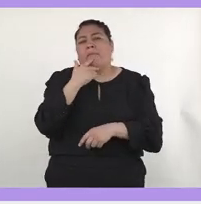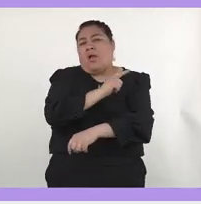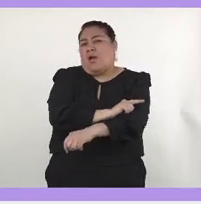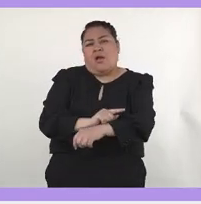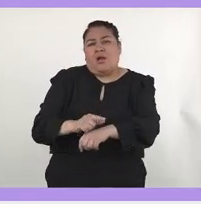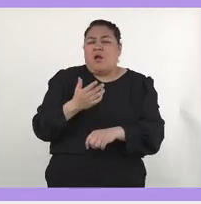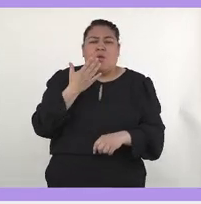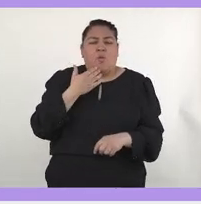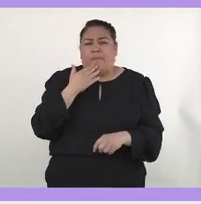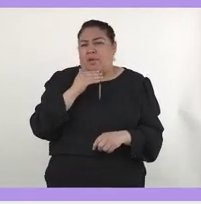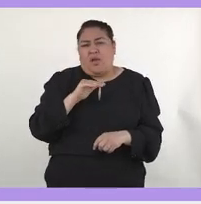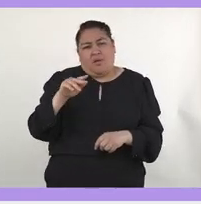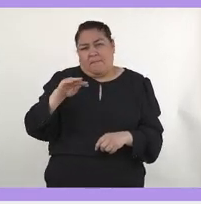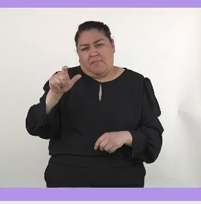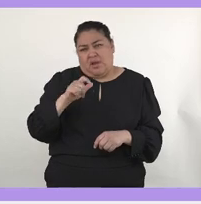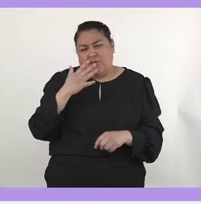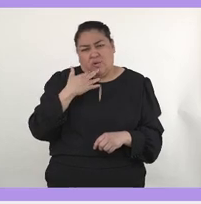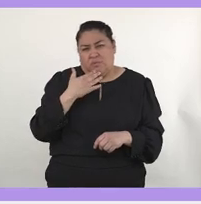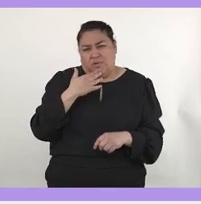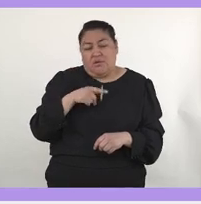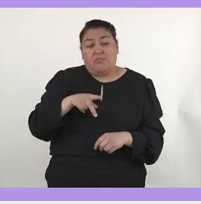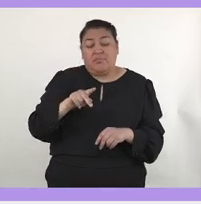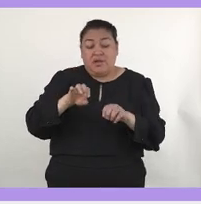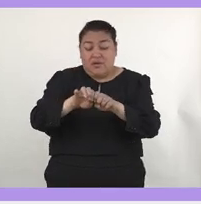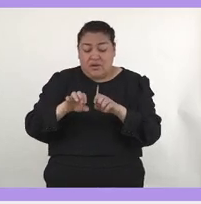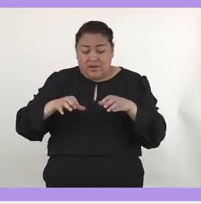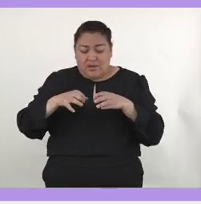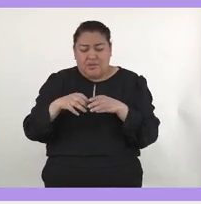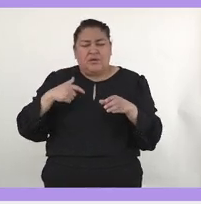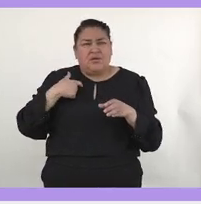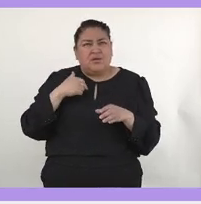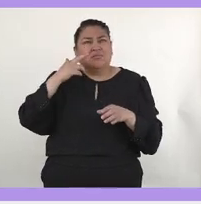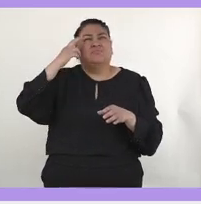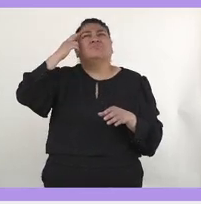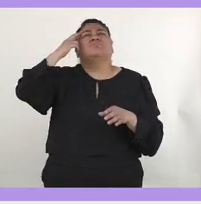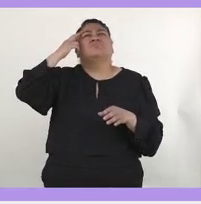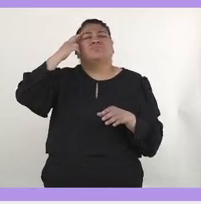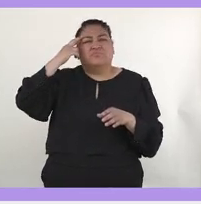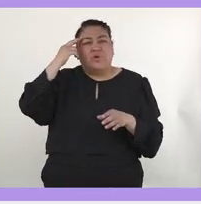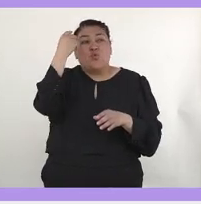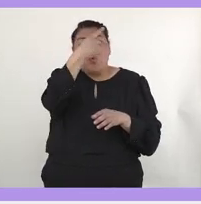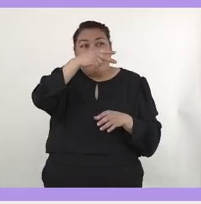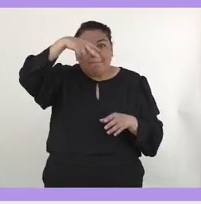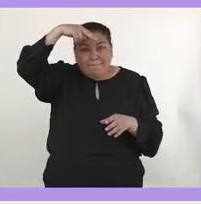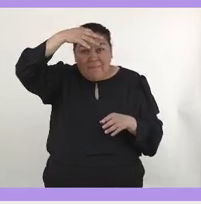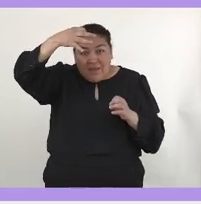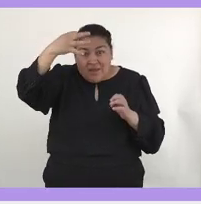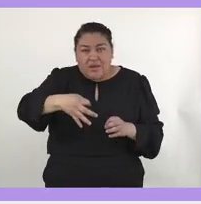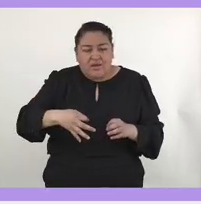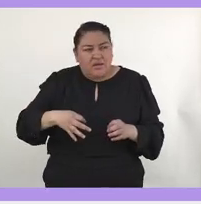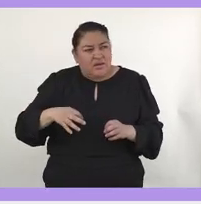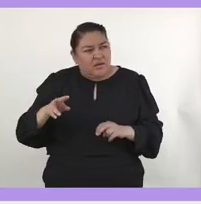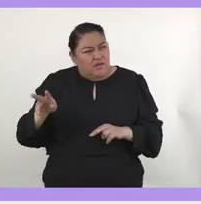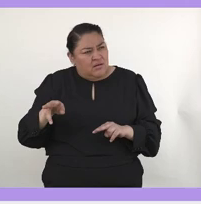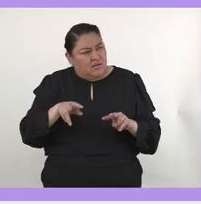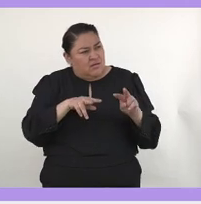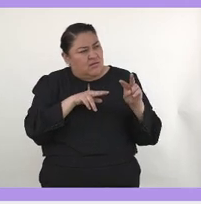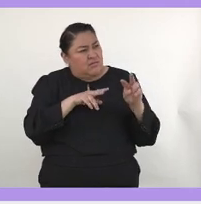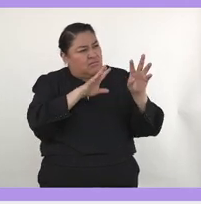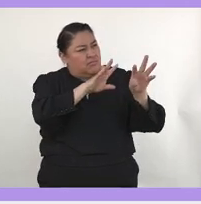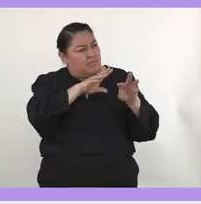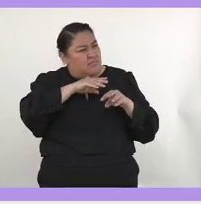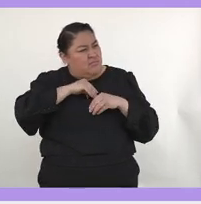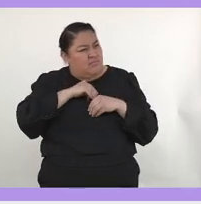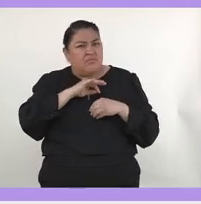liga si fue una selección que al menos a mí me acuerdo que me hizo voltear y me hizo saber que podía encontrar referentes femeninos para